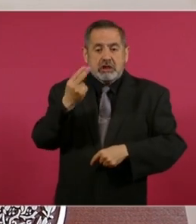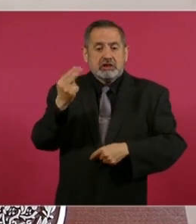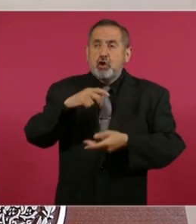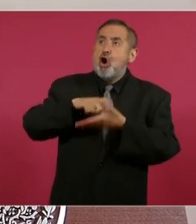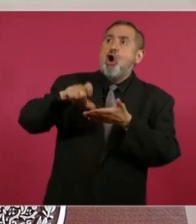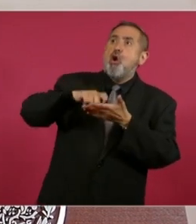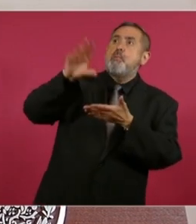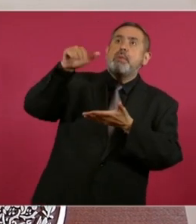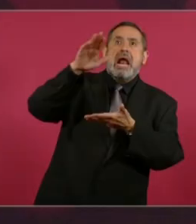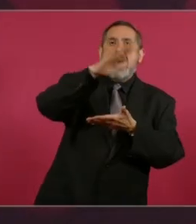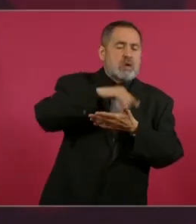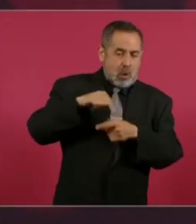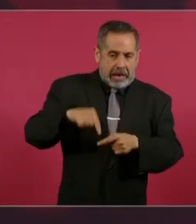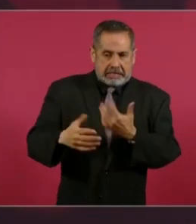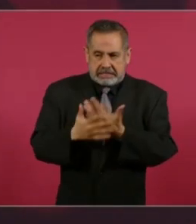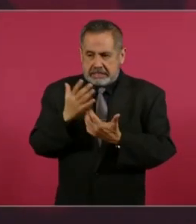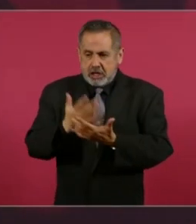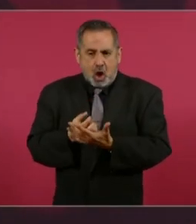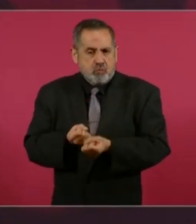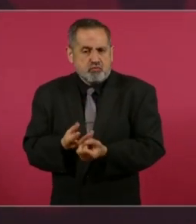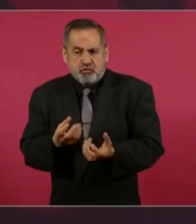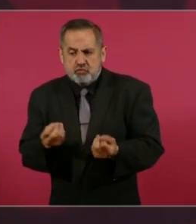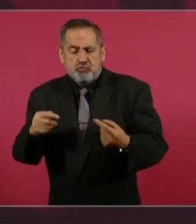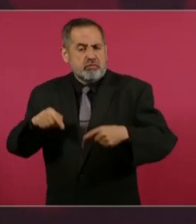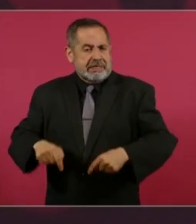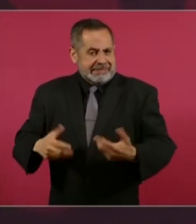de ser autosuficientes,